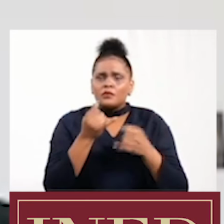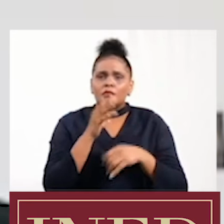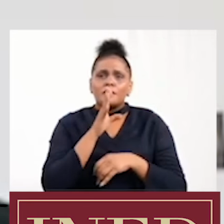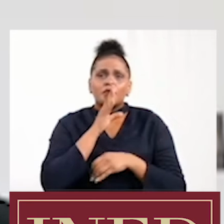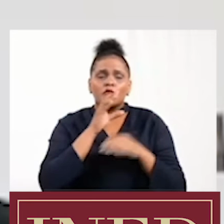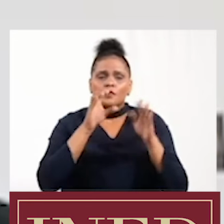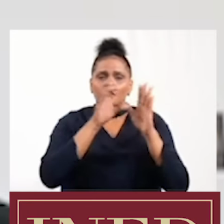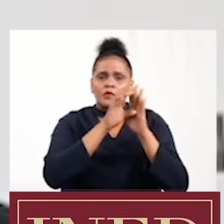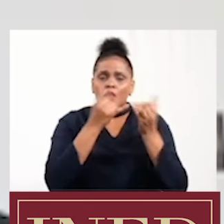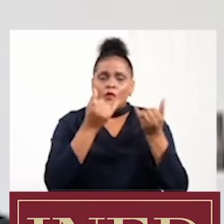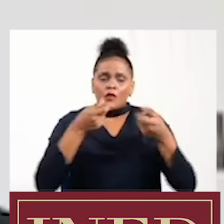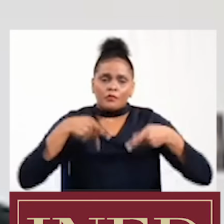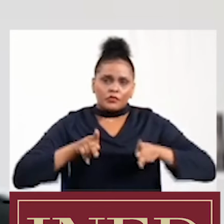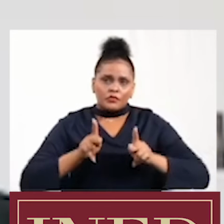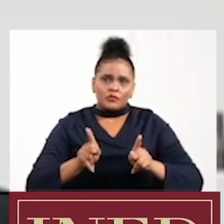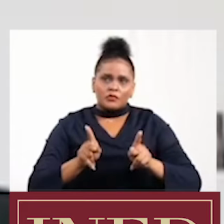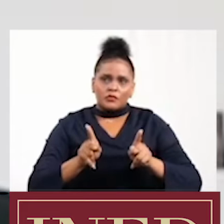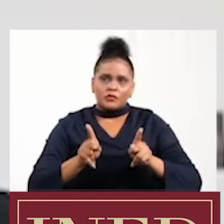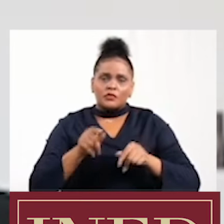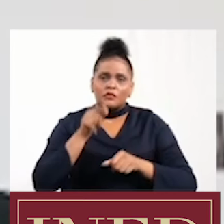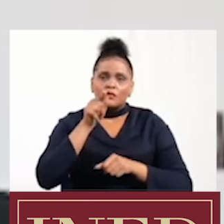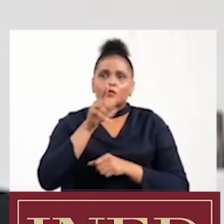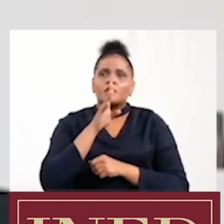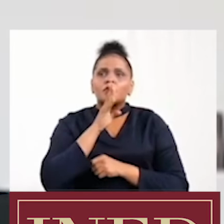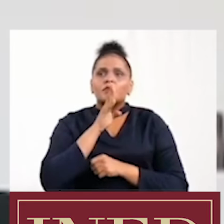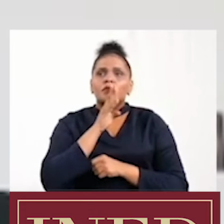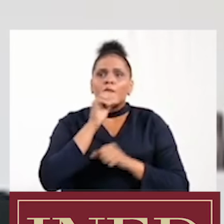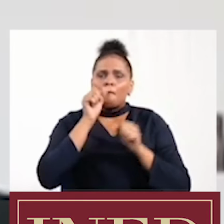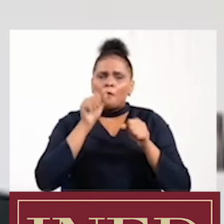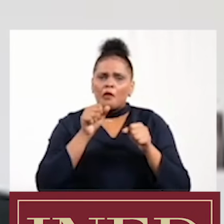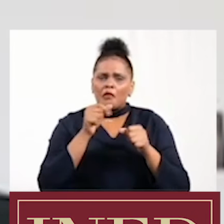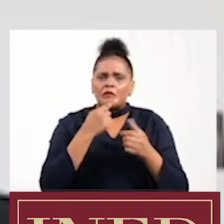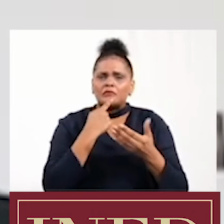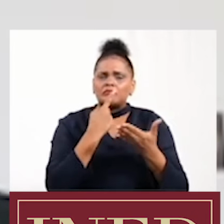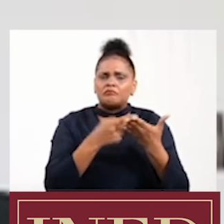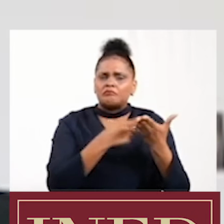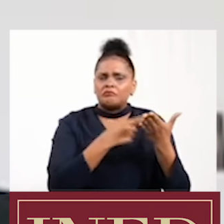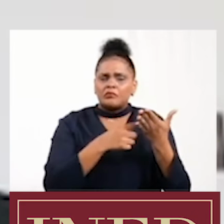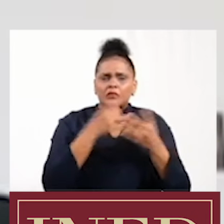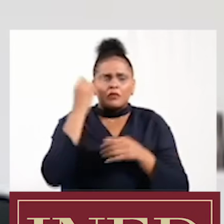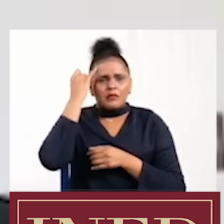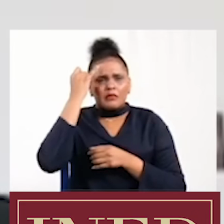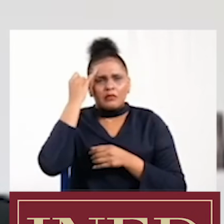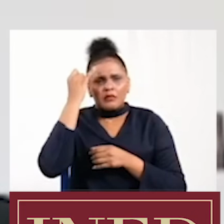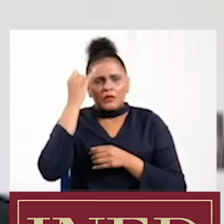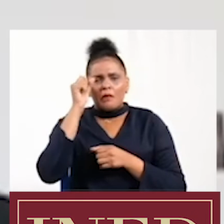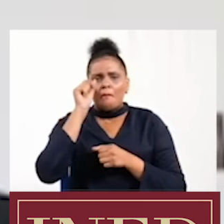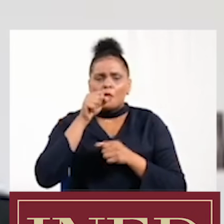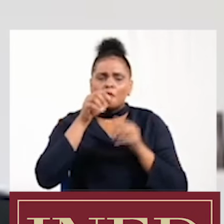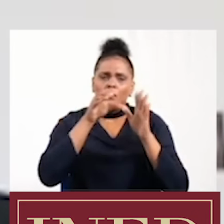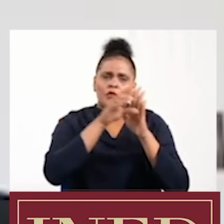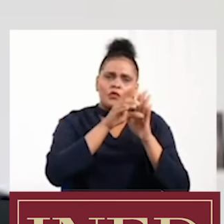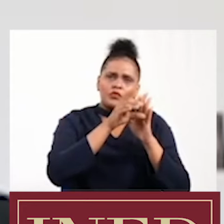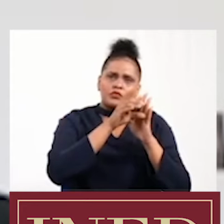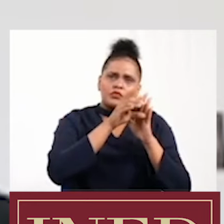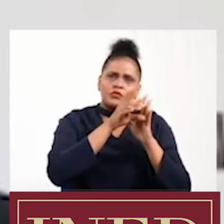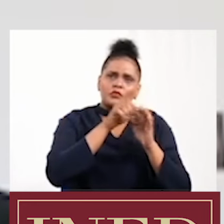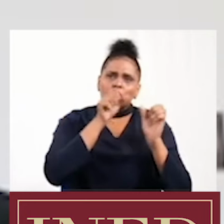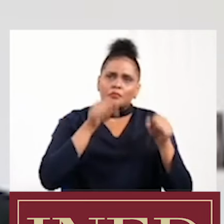le damos la oportunidad para que el expositor pueda redondear cualquier idea puede hacer alguna conclusión o un